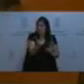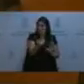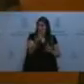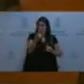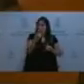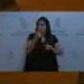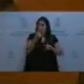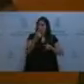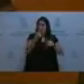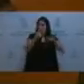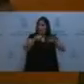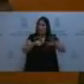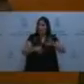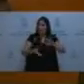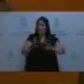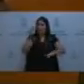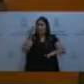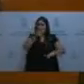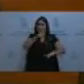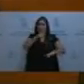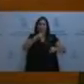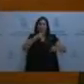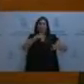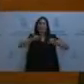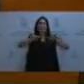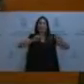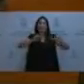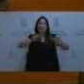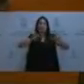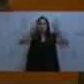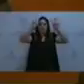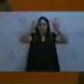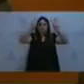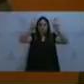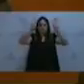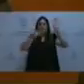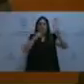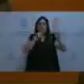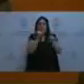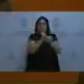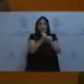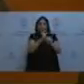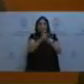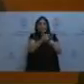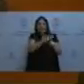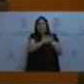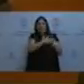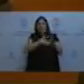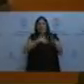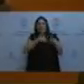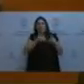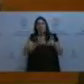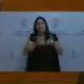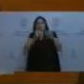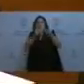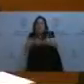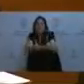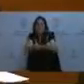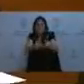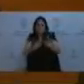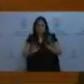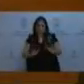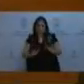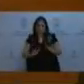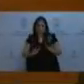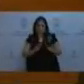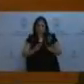nos informó de su decisión, y abro comillas, de relegar este trabajo para un momento posterior. Cierro comillas. ¿Ha llegado ya